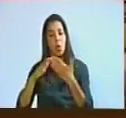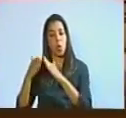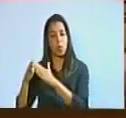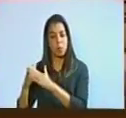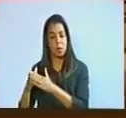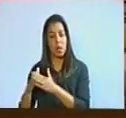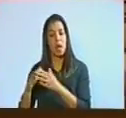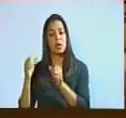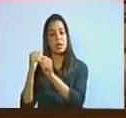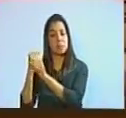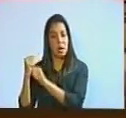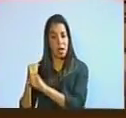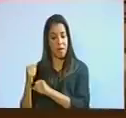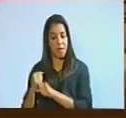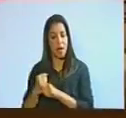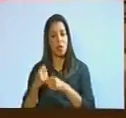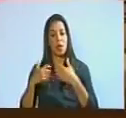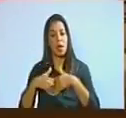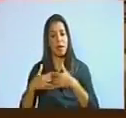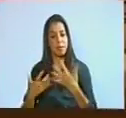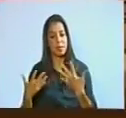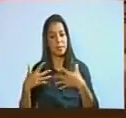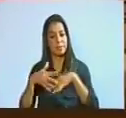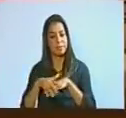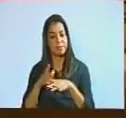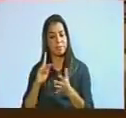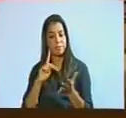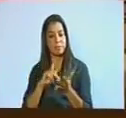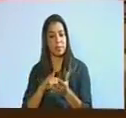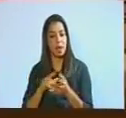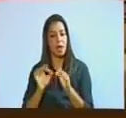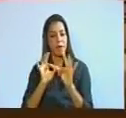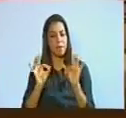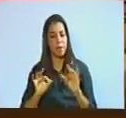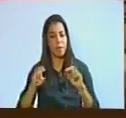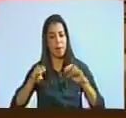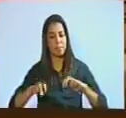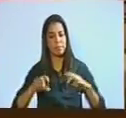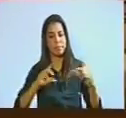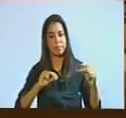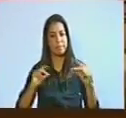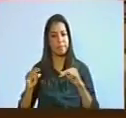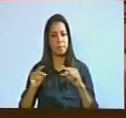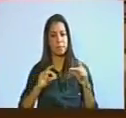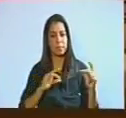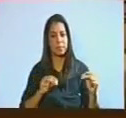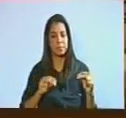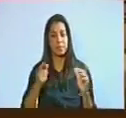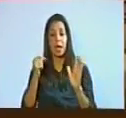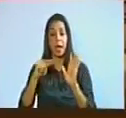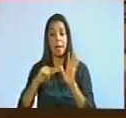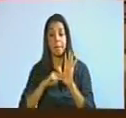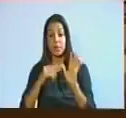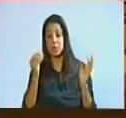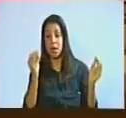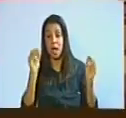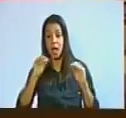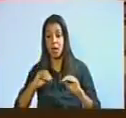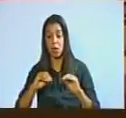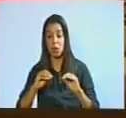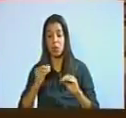las trabajadoras y trabajadores como medio para establecer los precios de los bienes